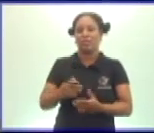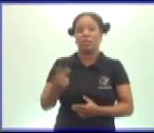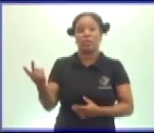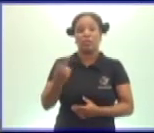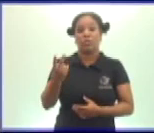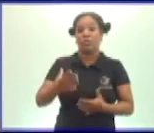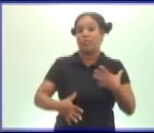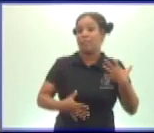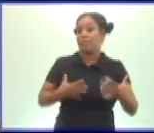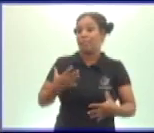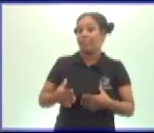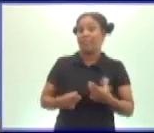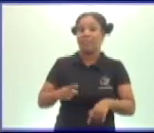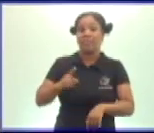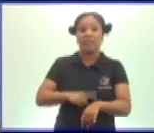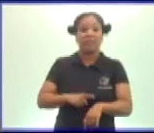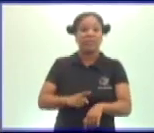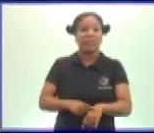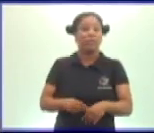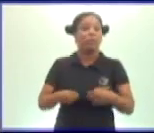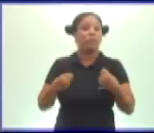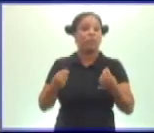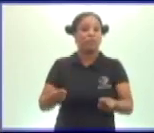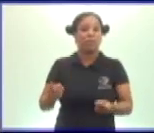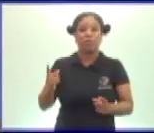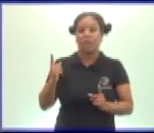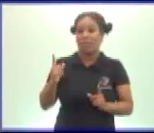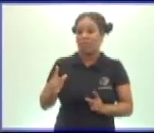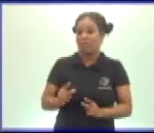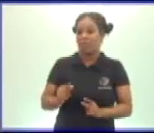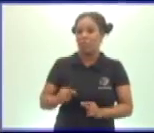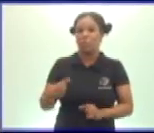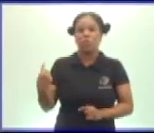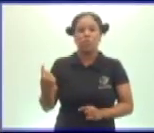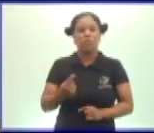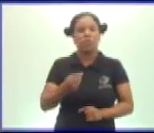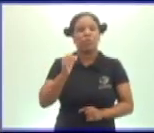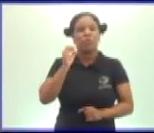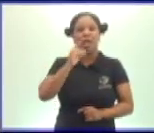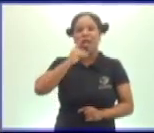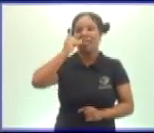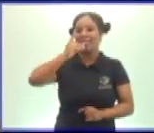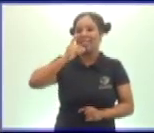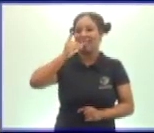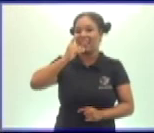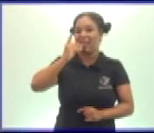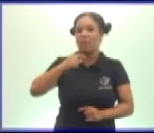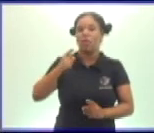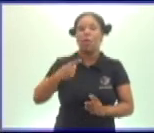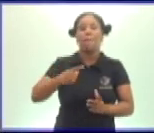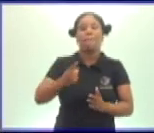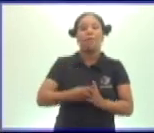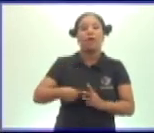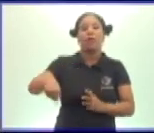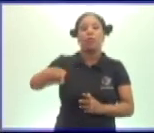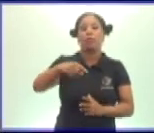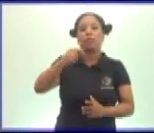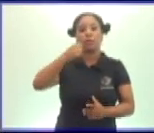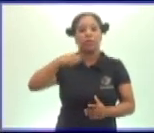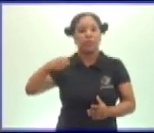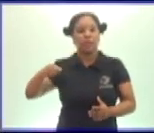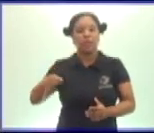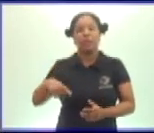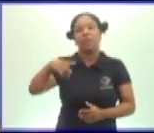que en el tiempo que nos queda, que es bien poco, pues nosotros vamos a dictarlo para que ustedes tomen nota y así, pues